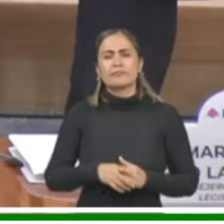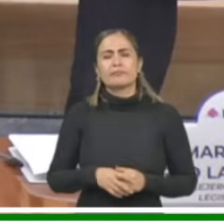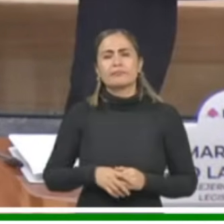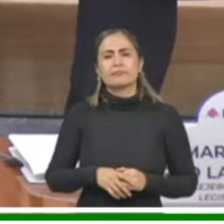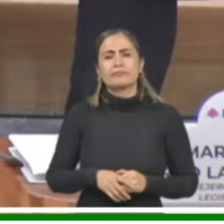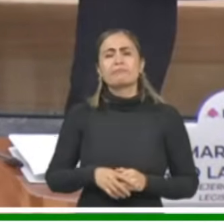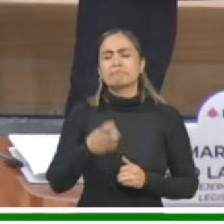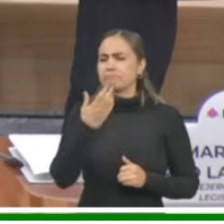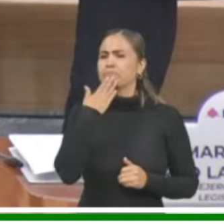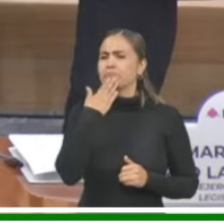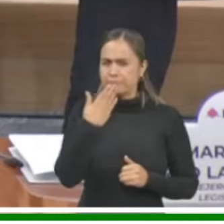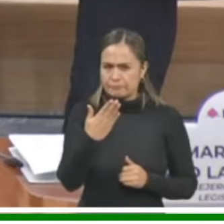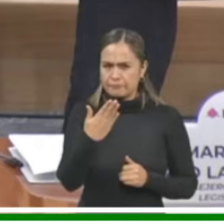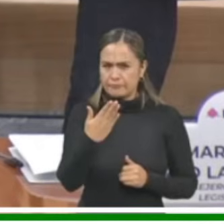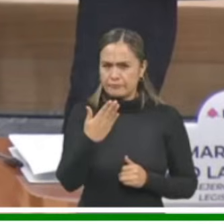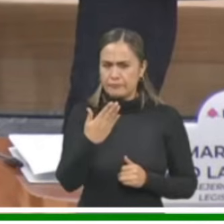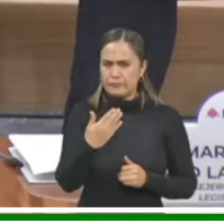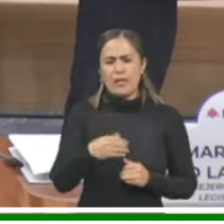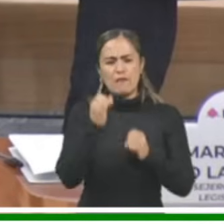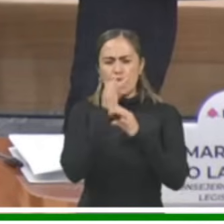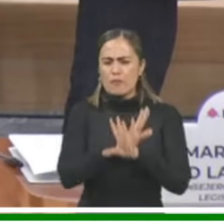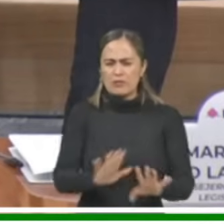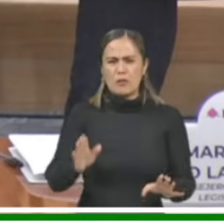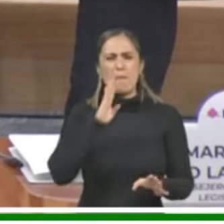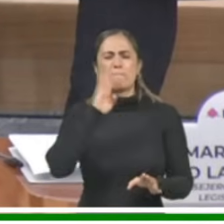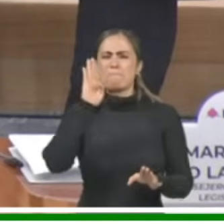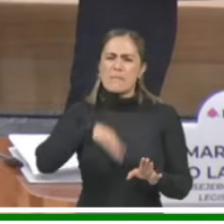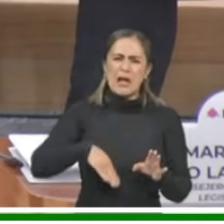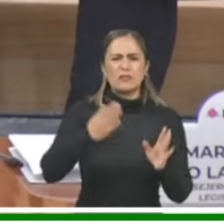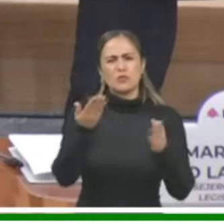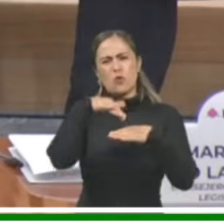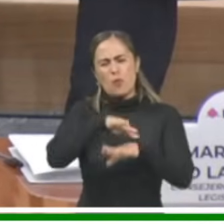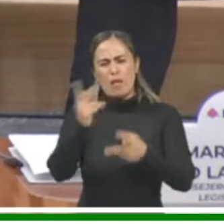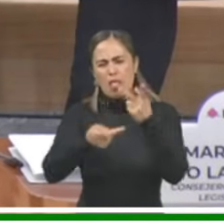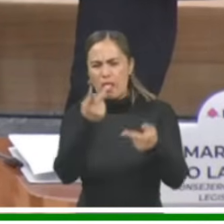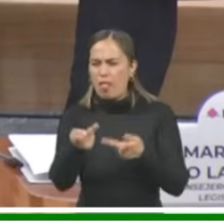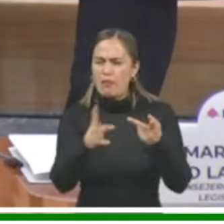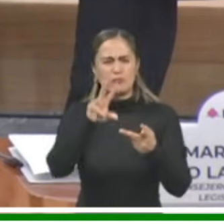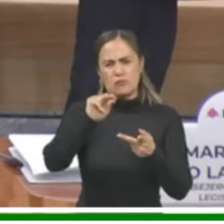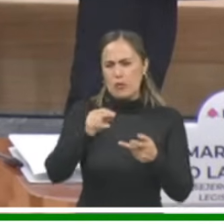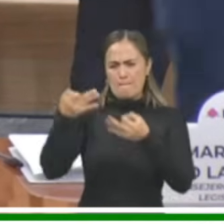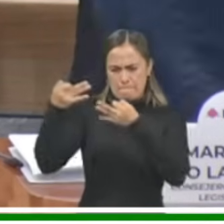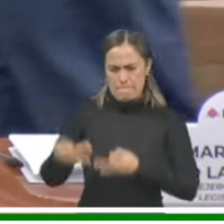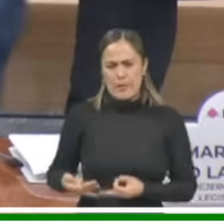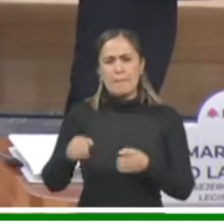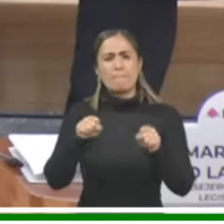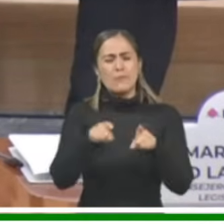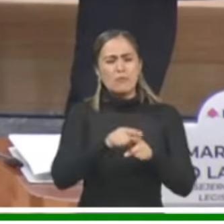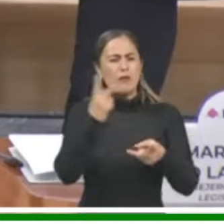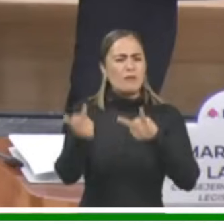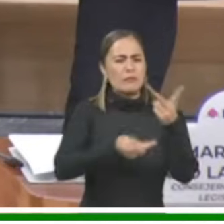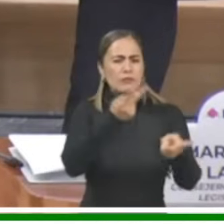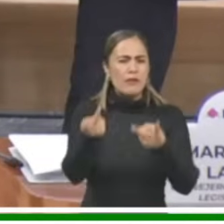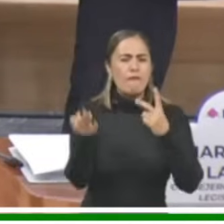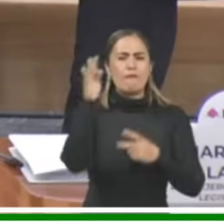medida apropiada para eliminar la desinformación que gira en torno a las encuestas electorales, erradicar la difusión de encuestas falsas y